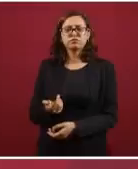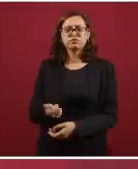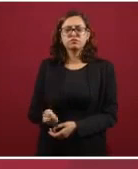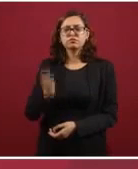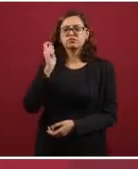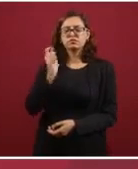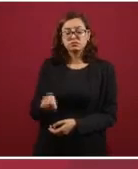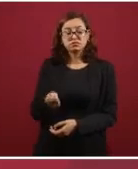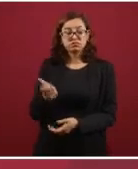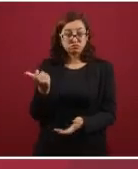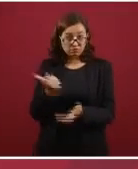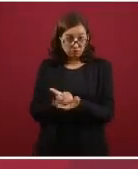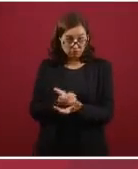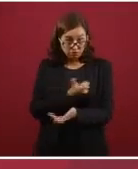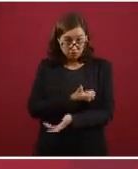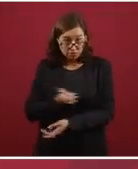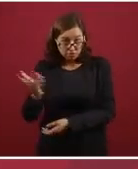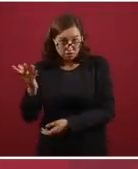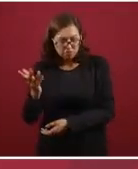alimentos caros.